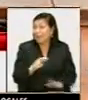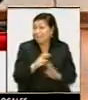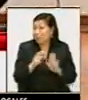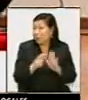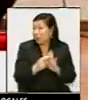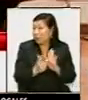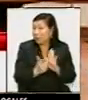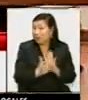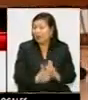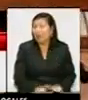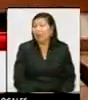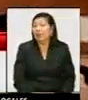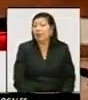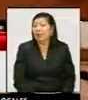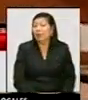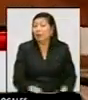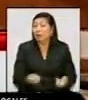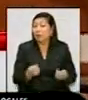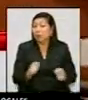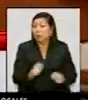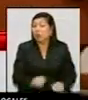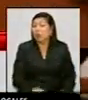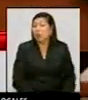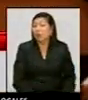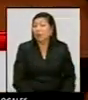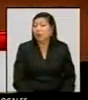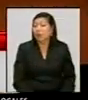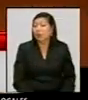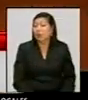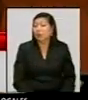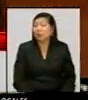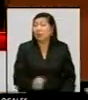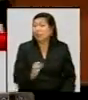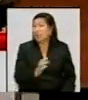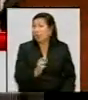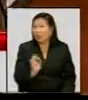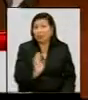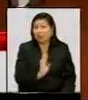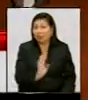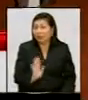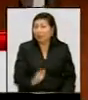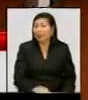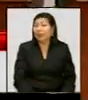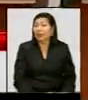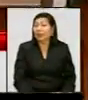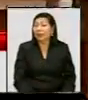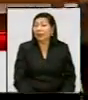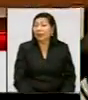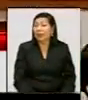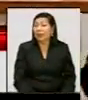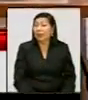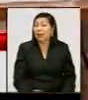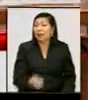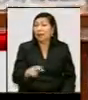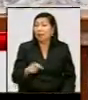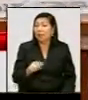ley hemos suspendido. Hay que definirlo, ¿va o no va? Creo que está acá el congresista